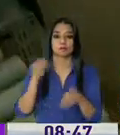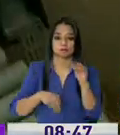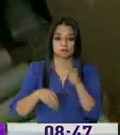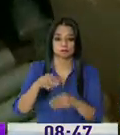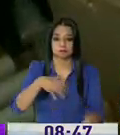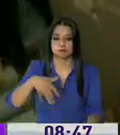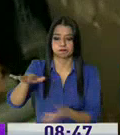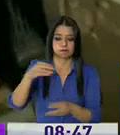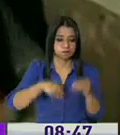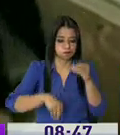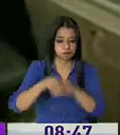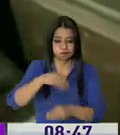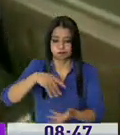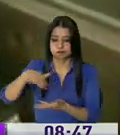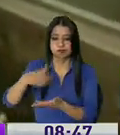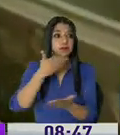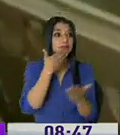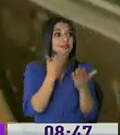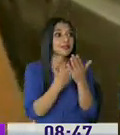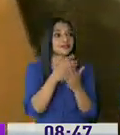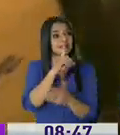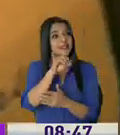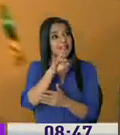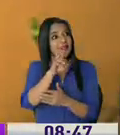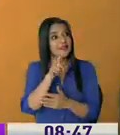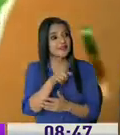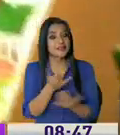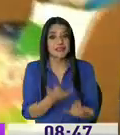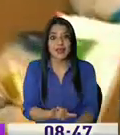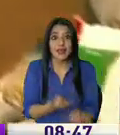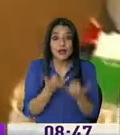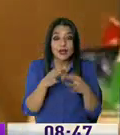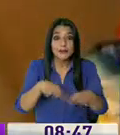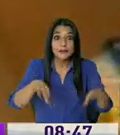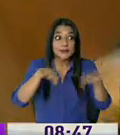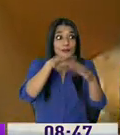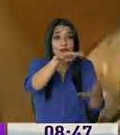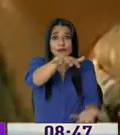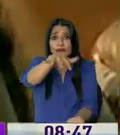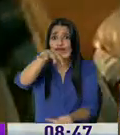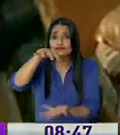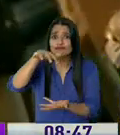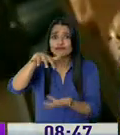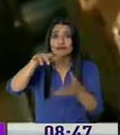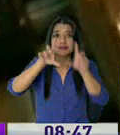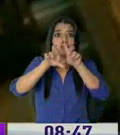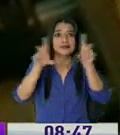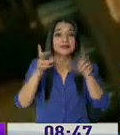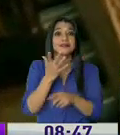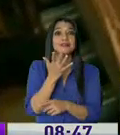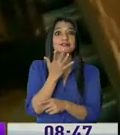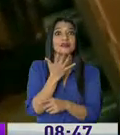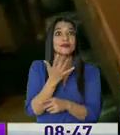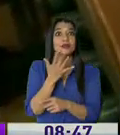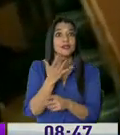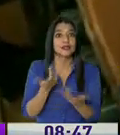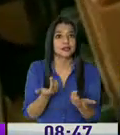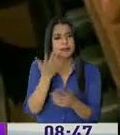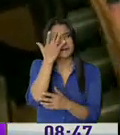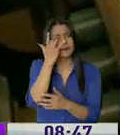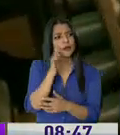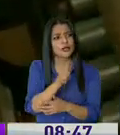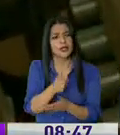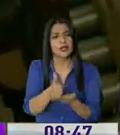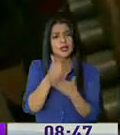estos kits. David, gracias por acompañarnos acerca de esta importante y gran donación que realiza Corporación Favorita, la motivación que ustedes han tenido